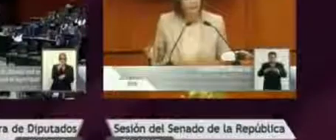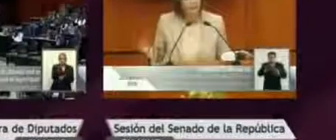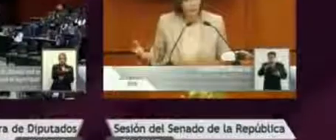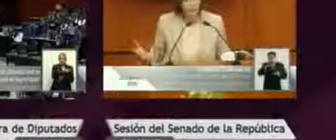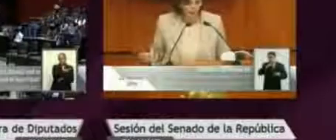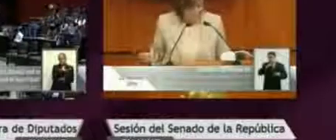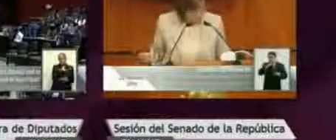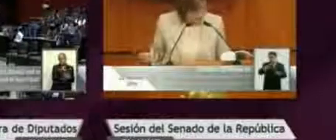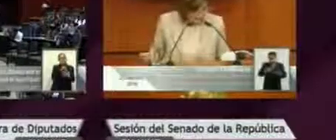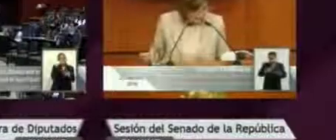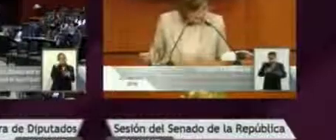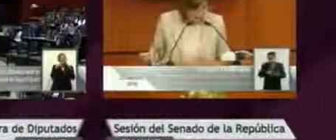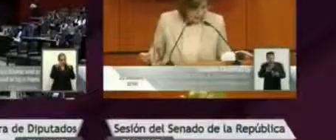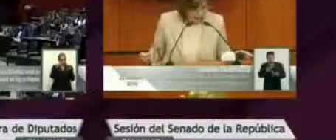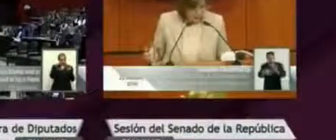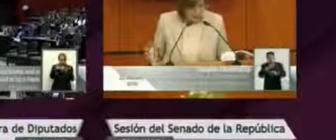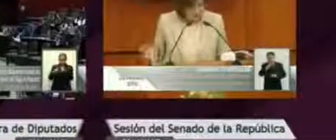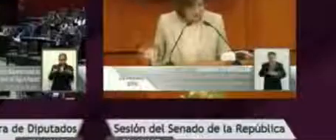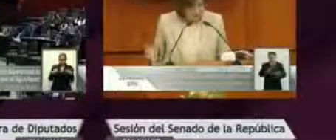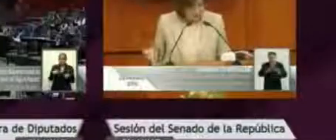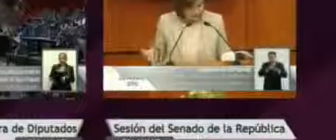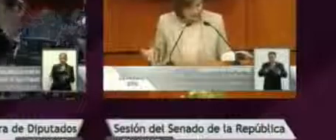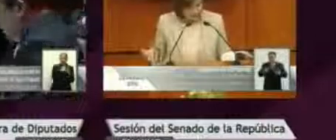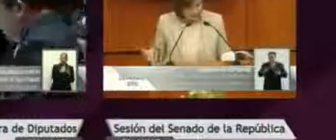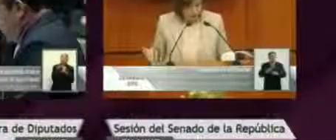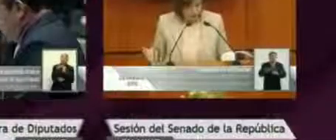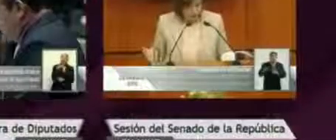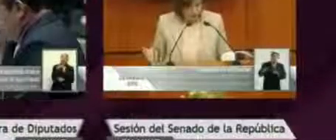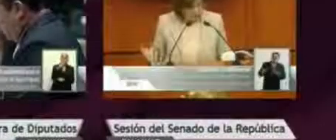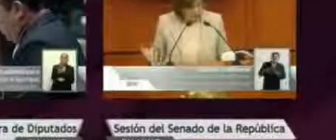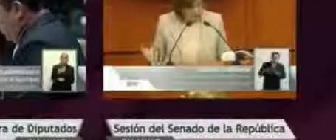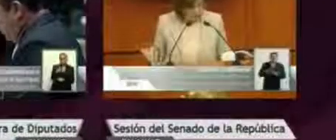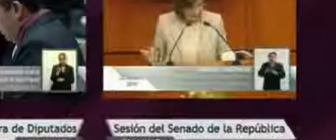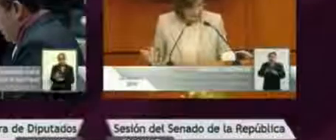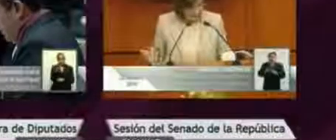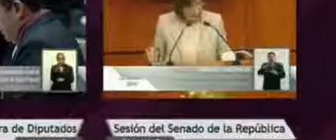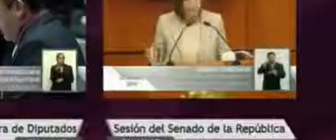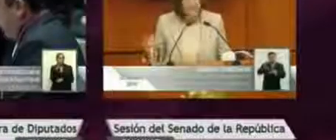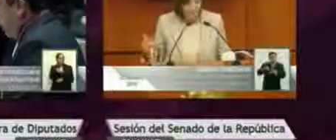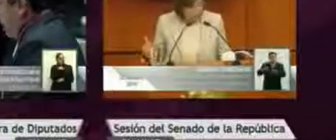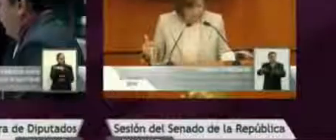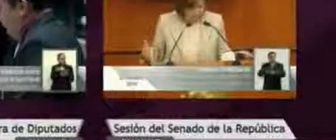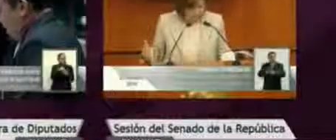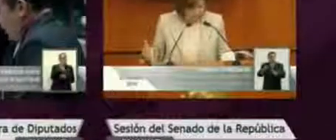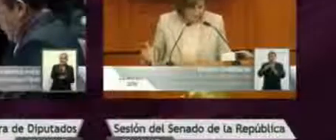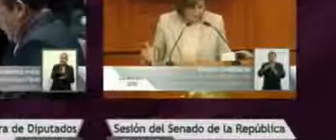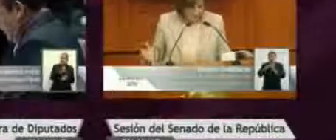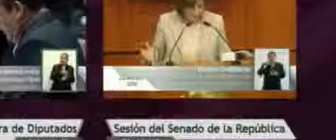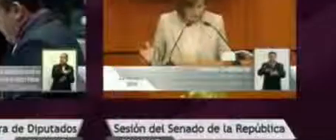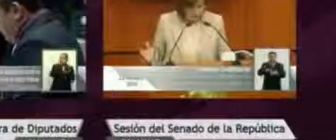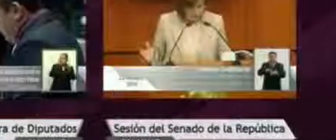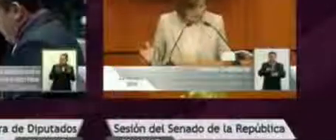Grupo Parlamentario de Morena en esta Cámara de Diputados votará a favor de este punto de acuerdo por ser un tema de salud pública